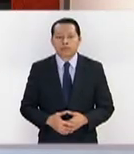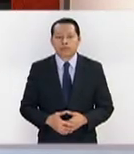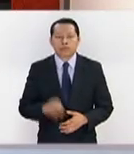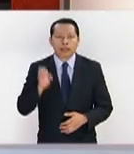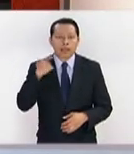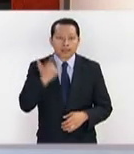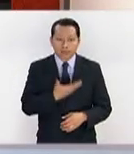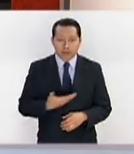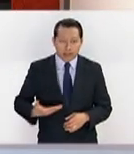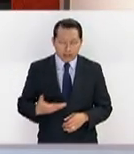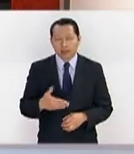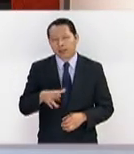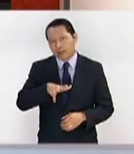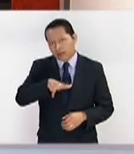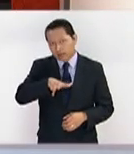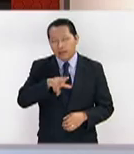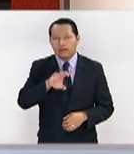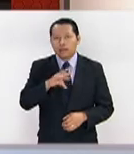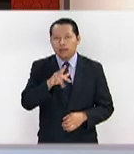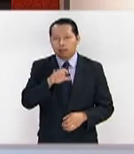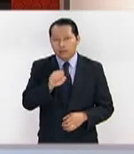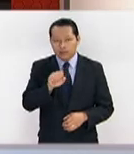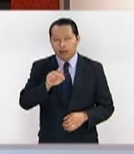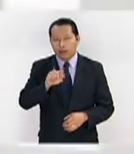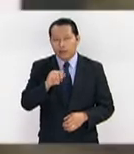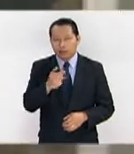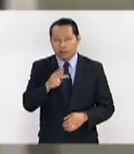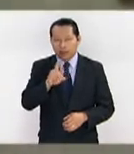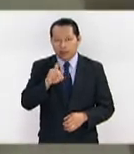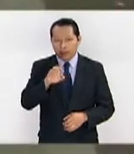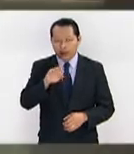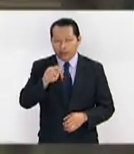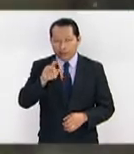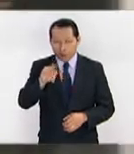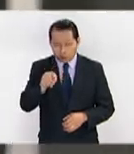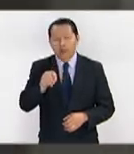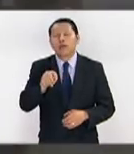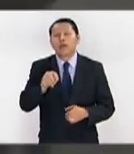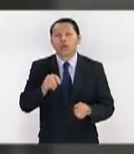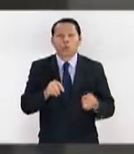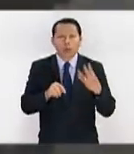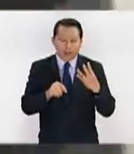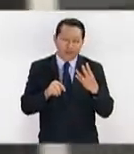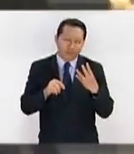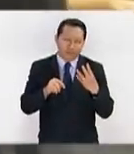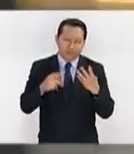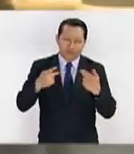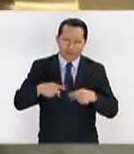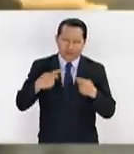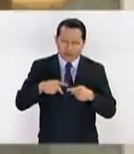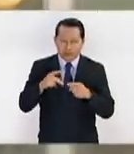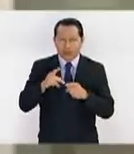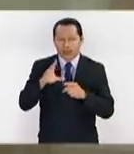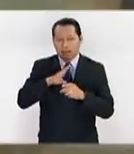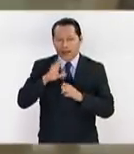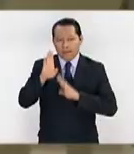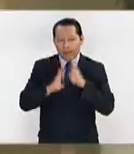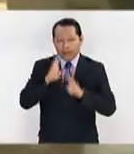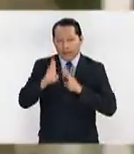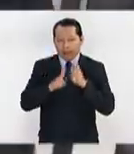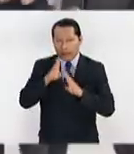El expresidente de la Generalitat, Carles Puigdemont, y los 4 exconsellers que estaban en